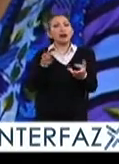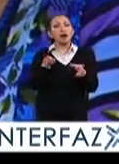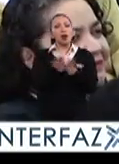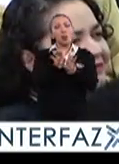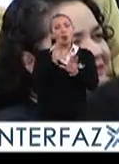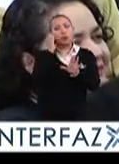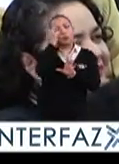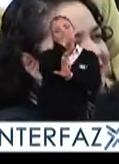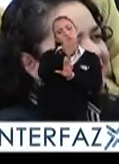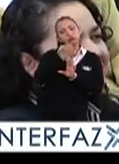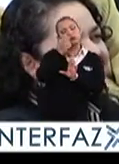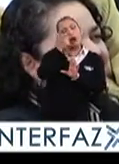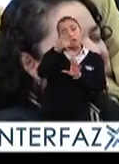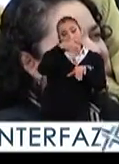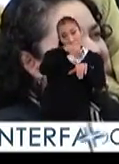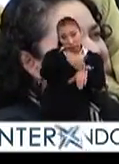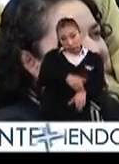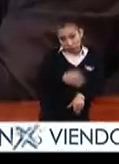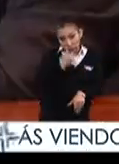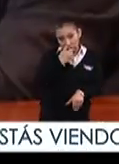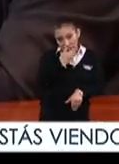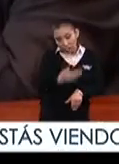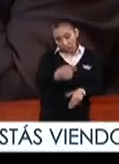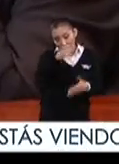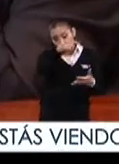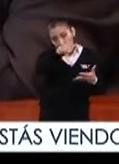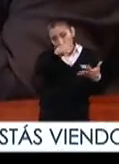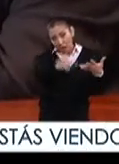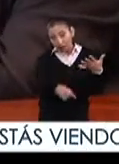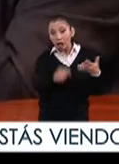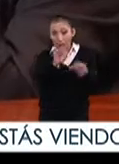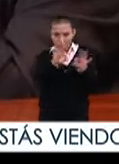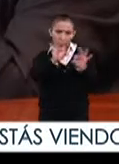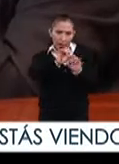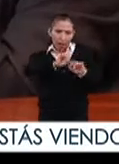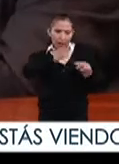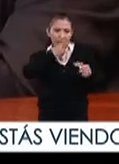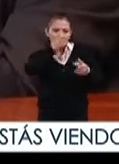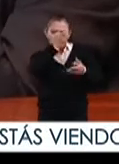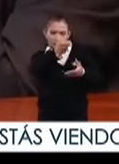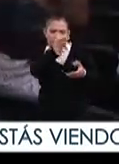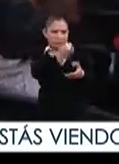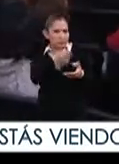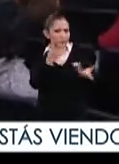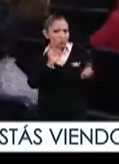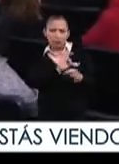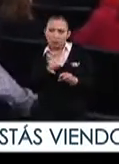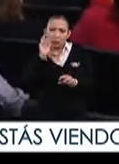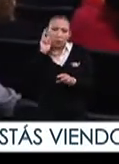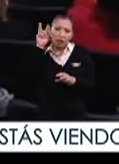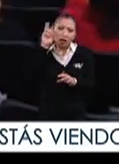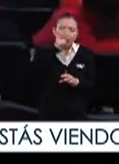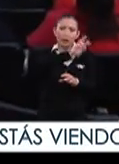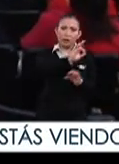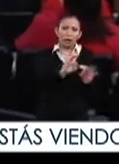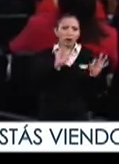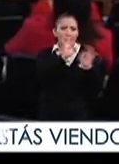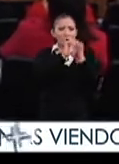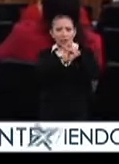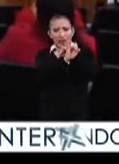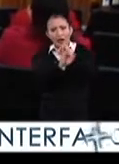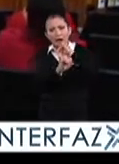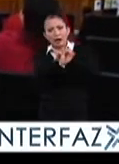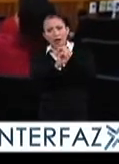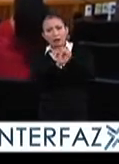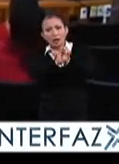un balance del cumplimiento, no solo la importancia, porque la importancia lo podemos encontrar en Internet